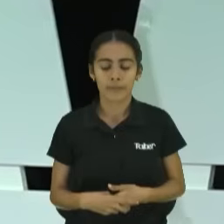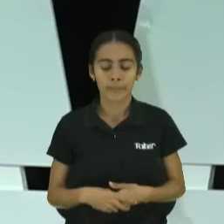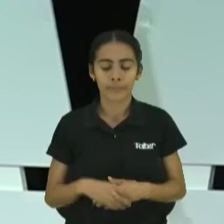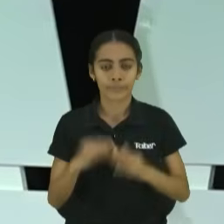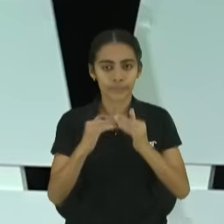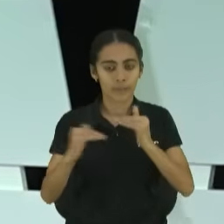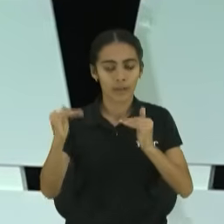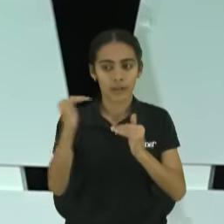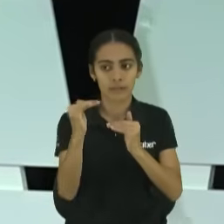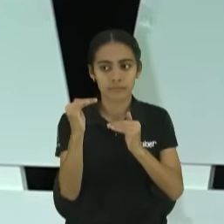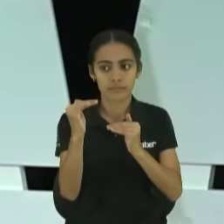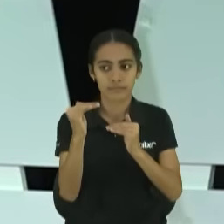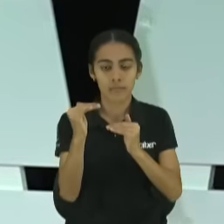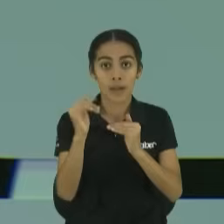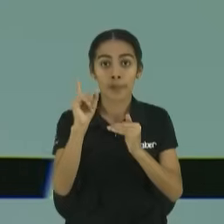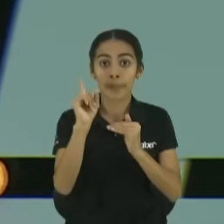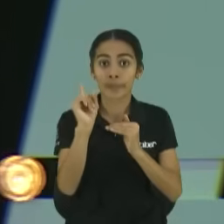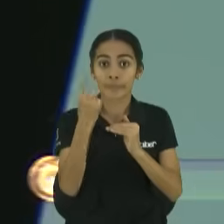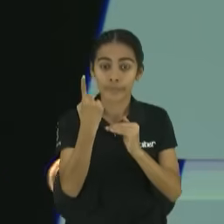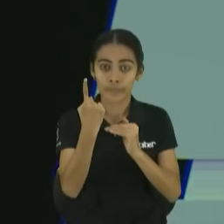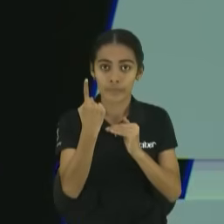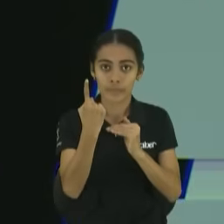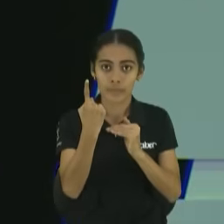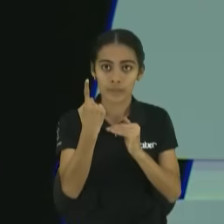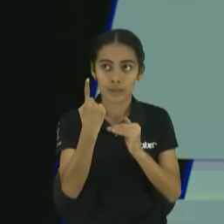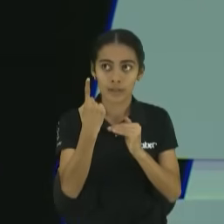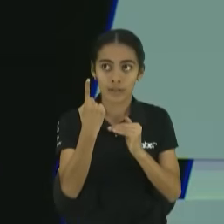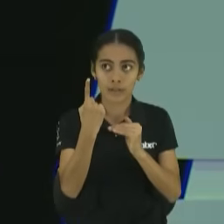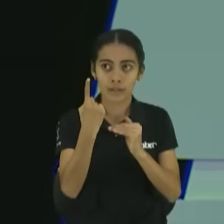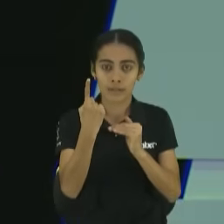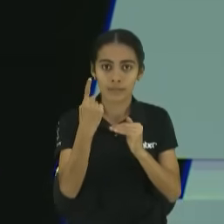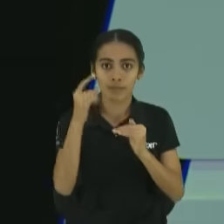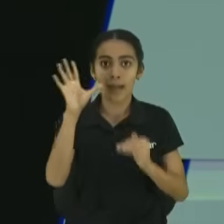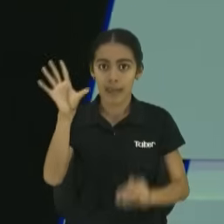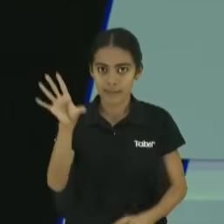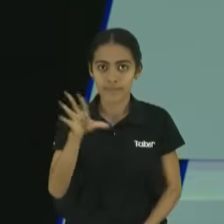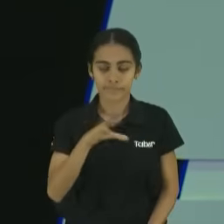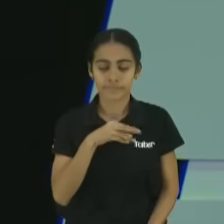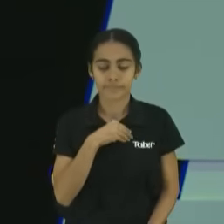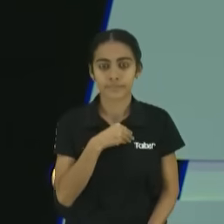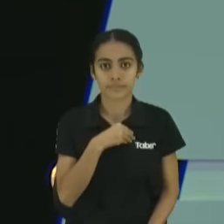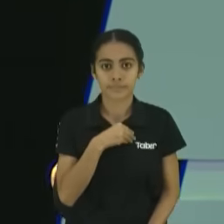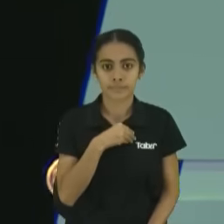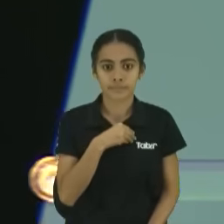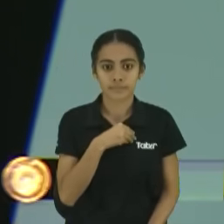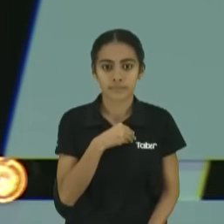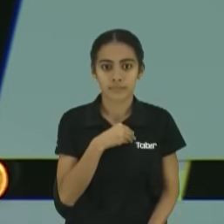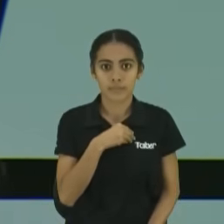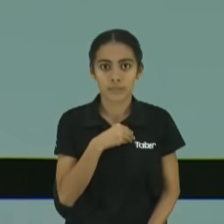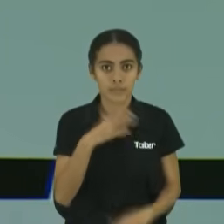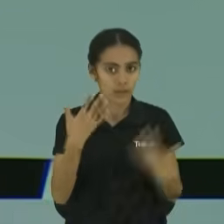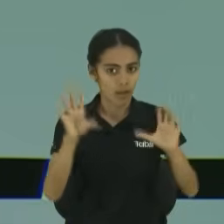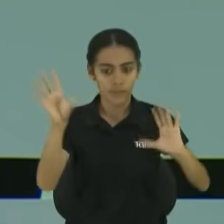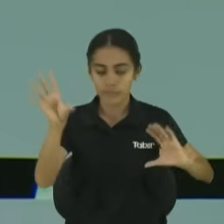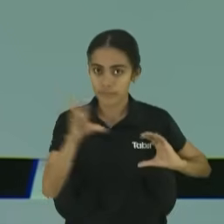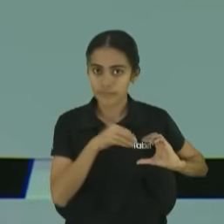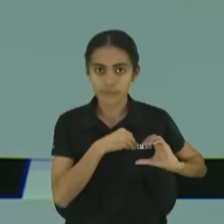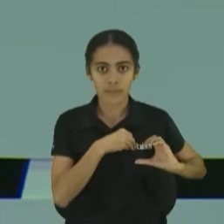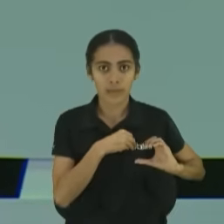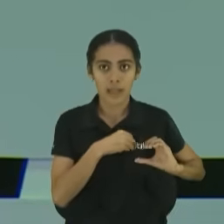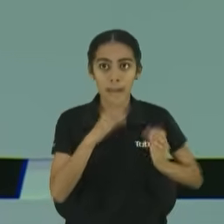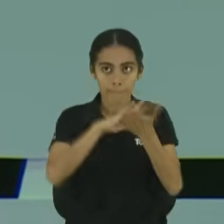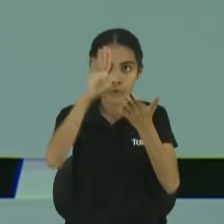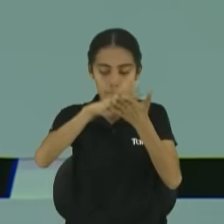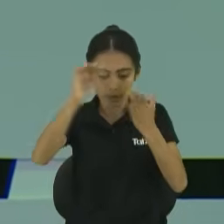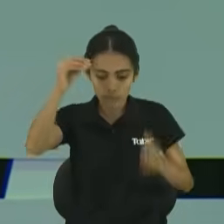situación. Lo primero es que le acepte. Amén. Cuando yo acepto al Señor, el Espíritu Santo viene a mi vida. Excelente,